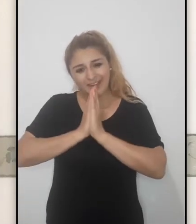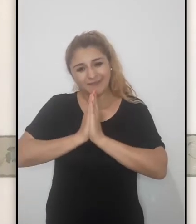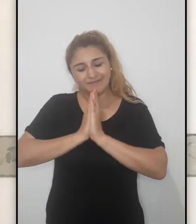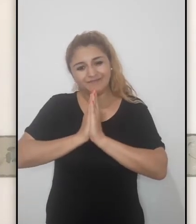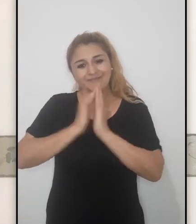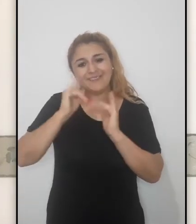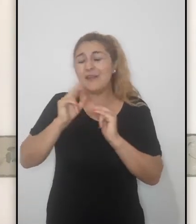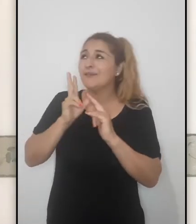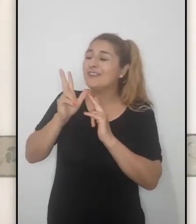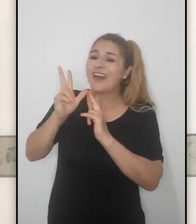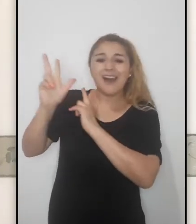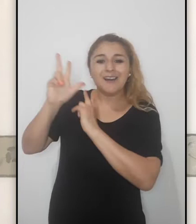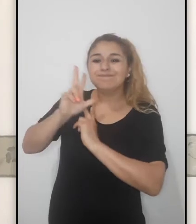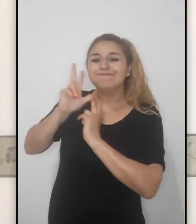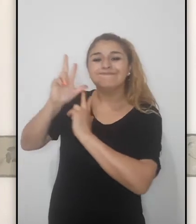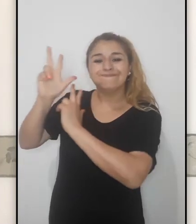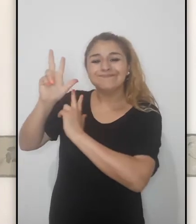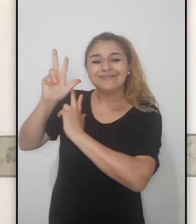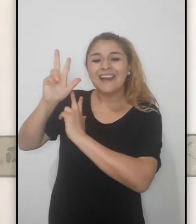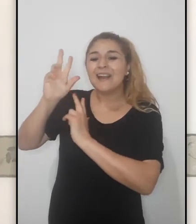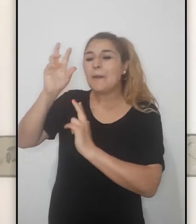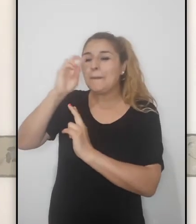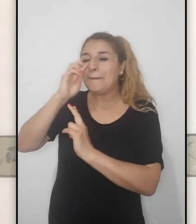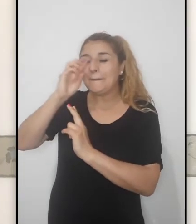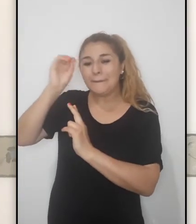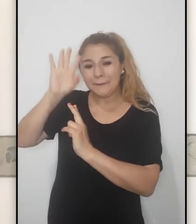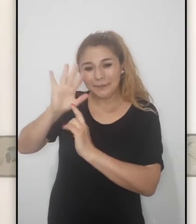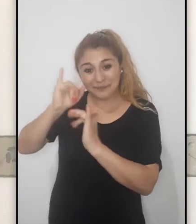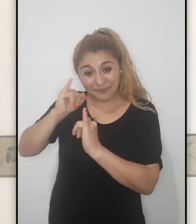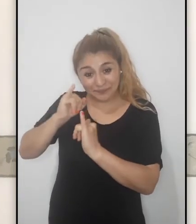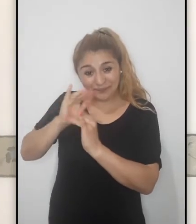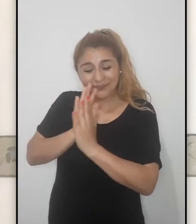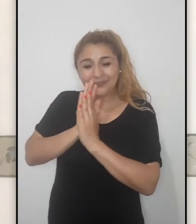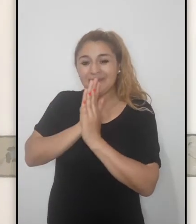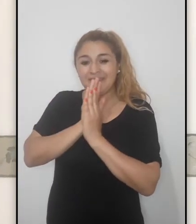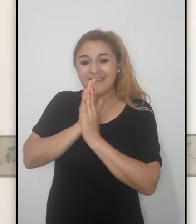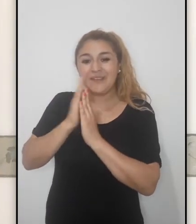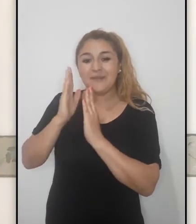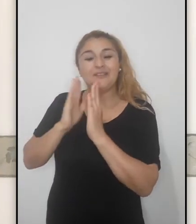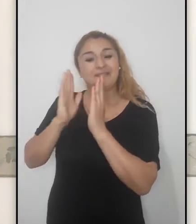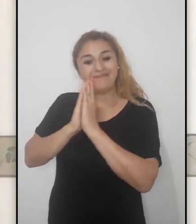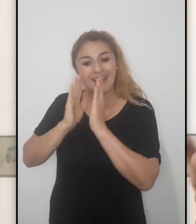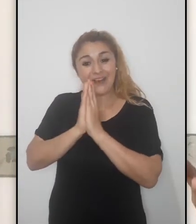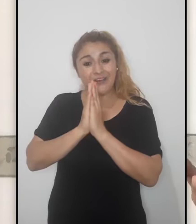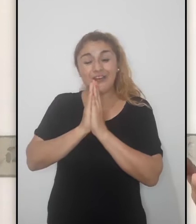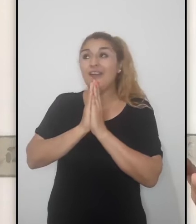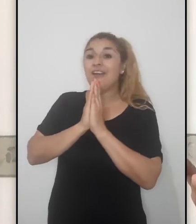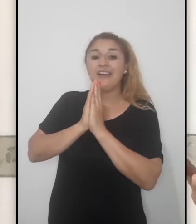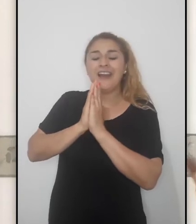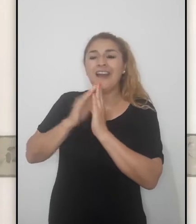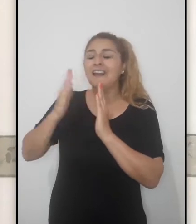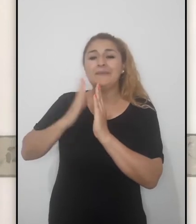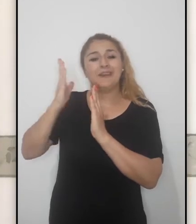a hablar con nuestro dios y vamos a dejar en sus manos todo nuestro